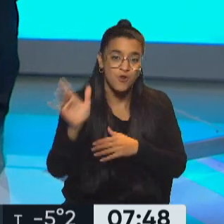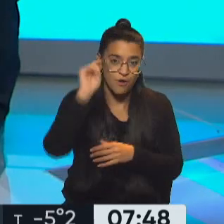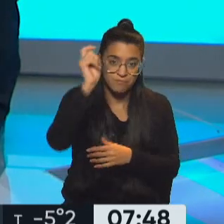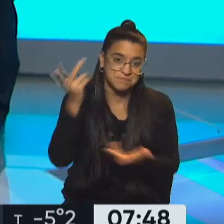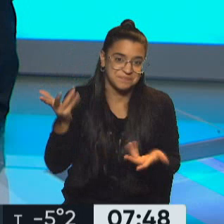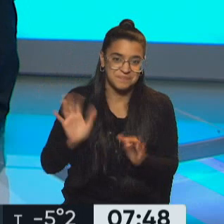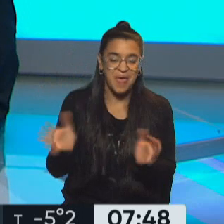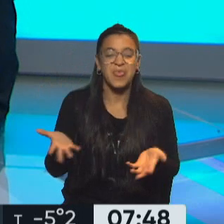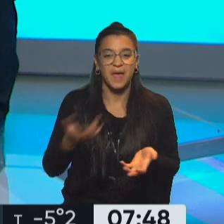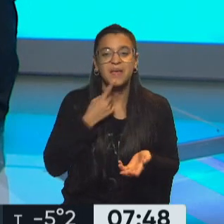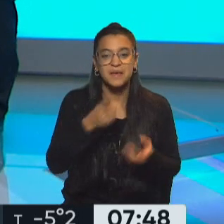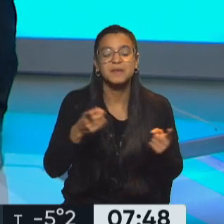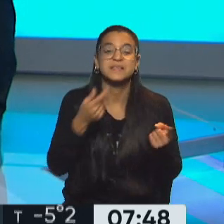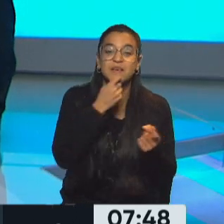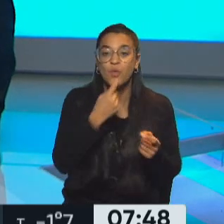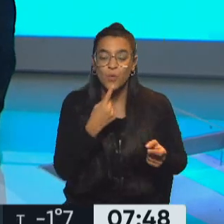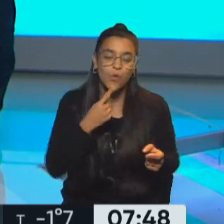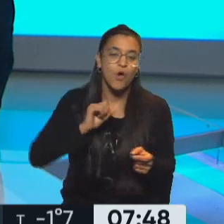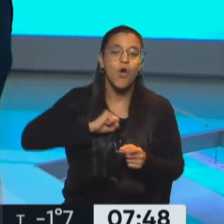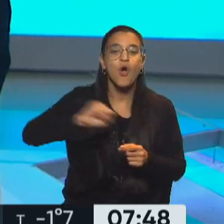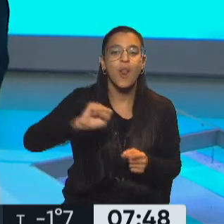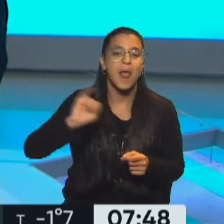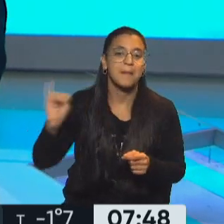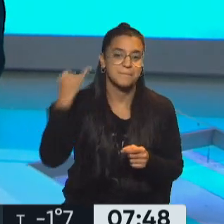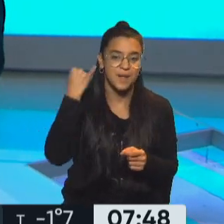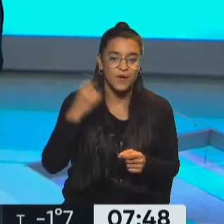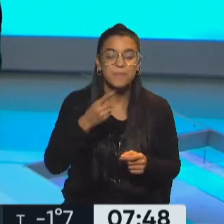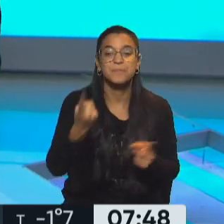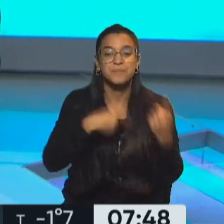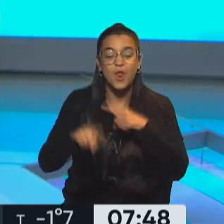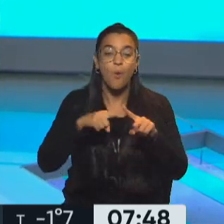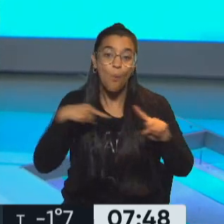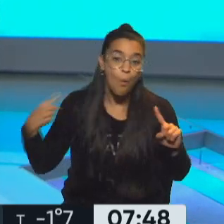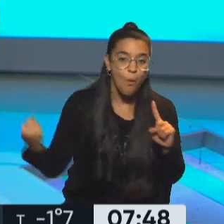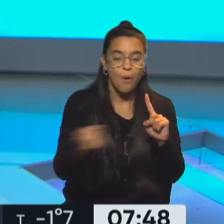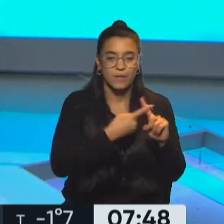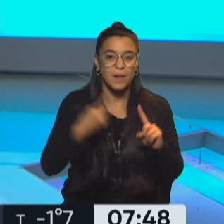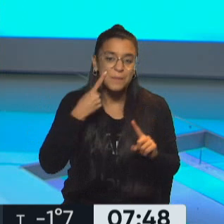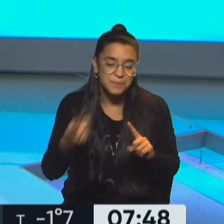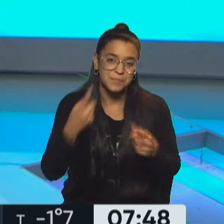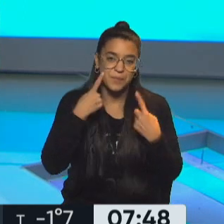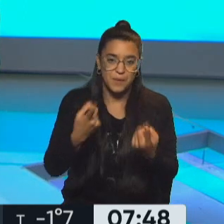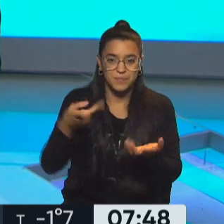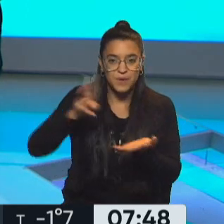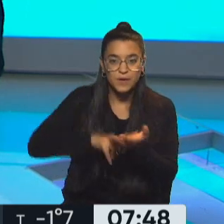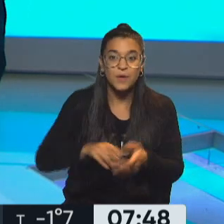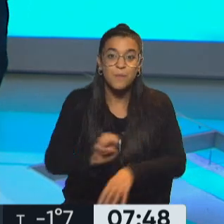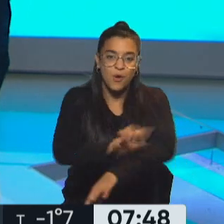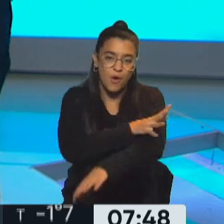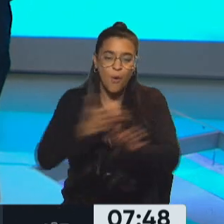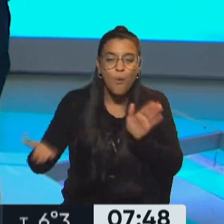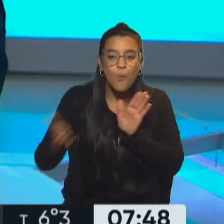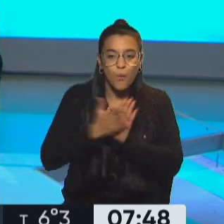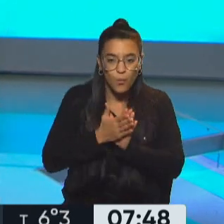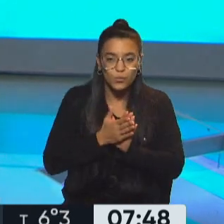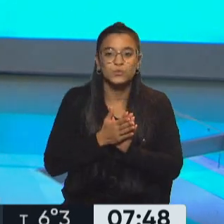después por si hubo algún tipo de duda el mejor gol de todos los mundiales pero la vuelta olímpica la repasamos y la recibimos nos emocionamos junto con